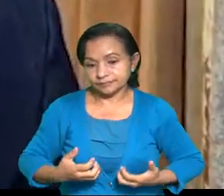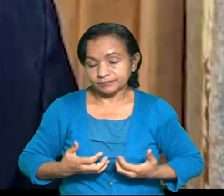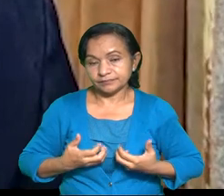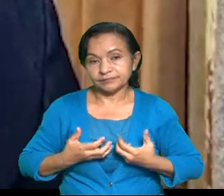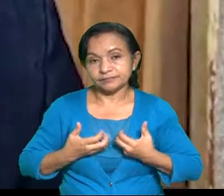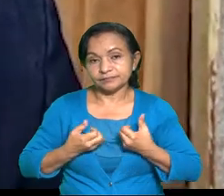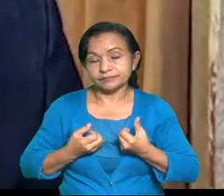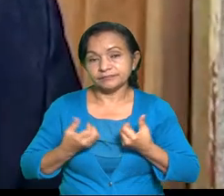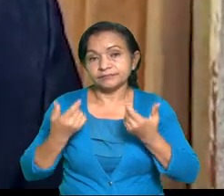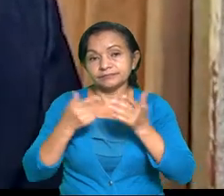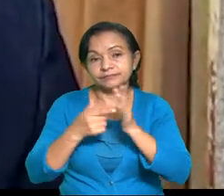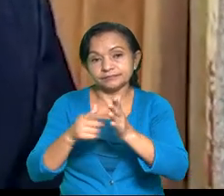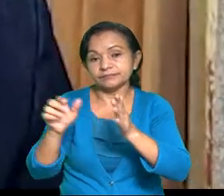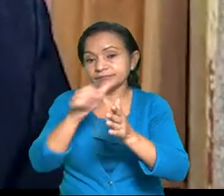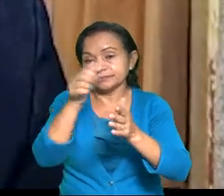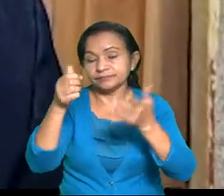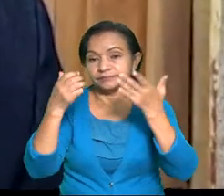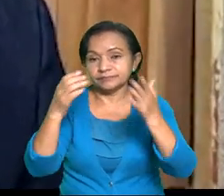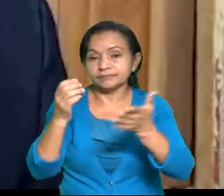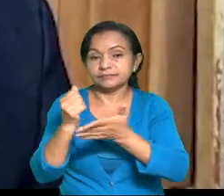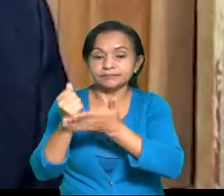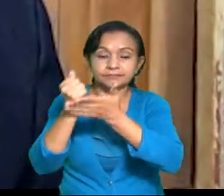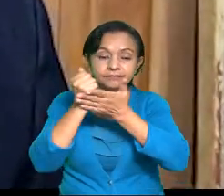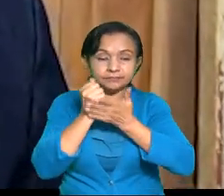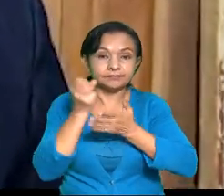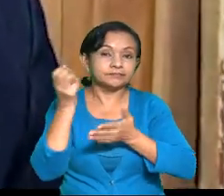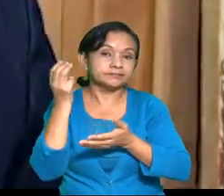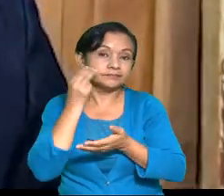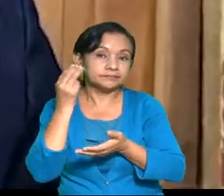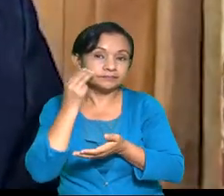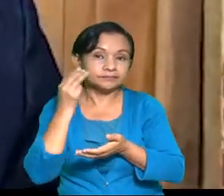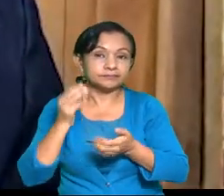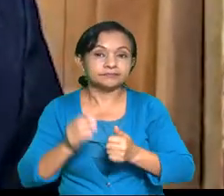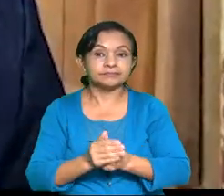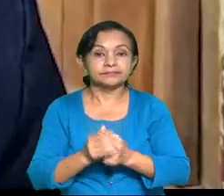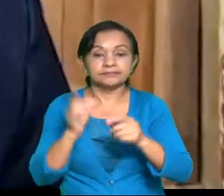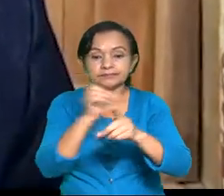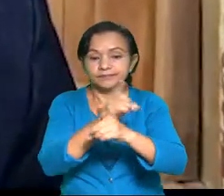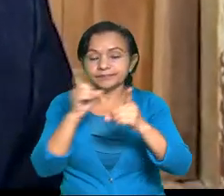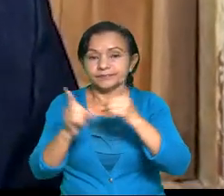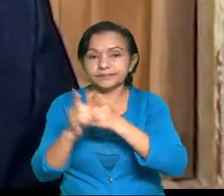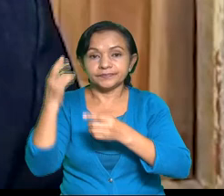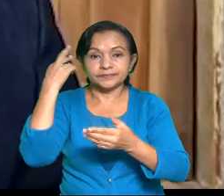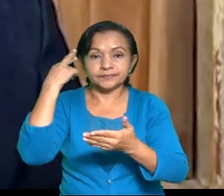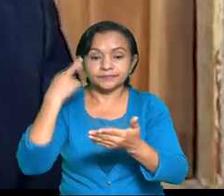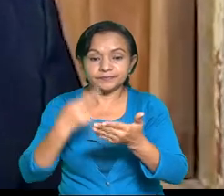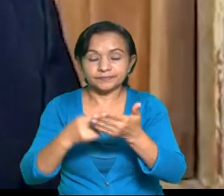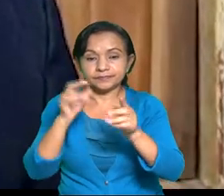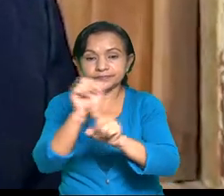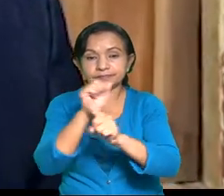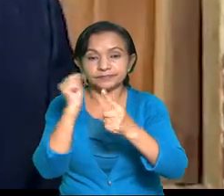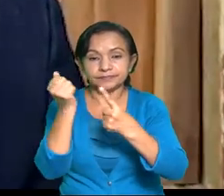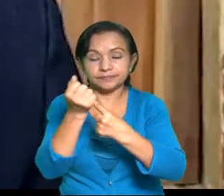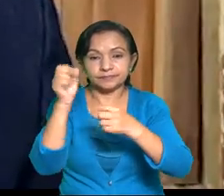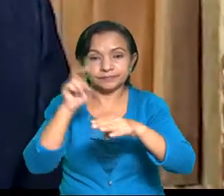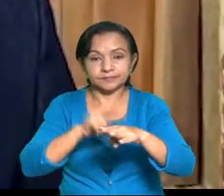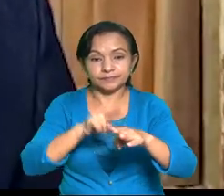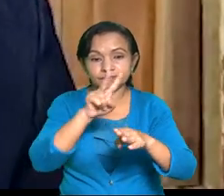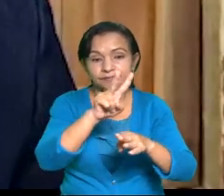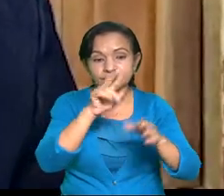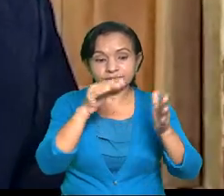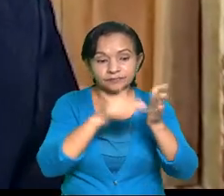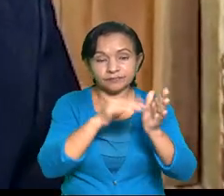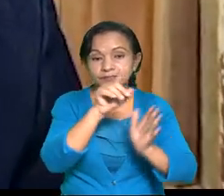ejemplo, y otros beneficios para la madre. Debemos recordar que la Asamblea Nacional de Nicaragua en el año